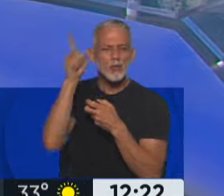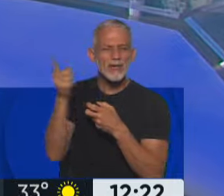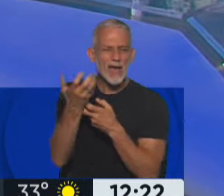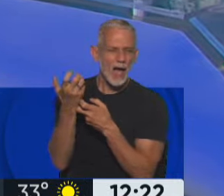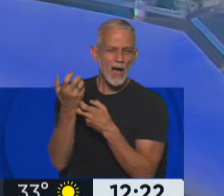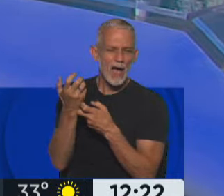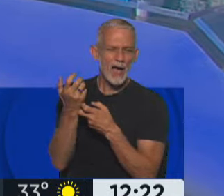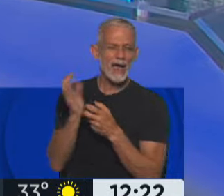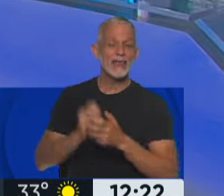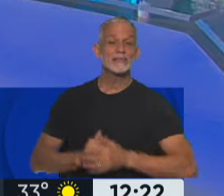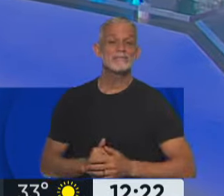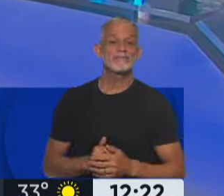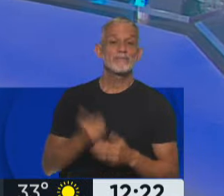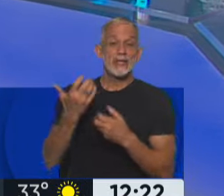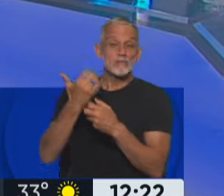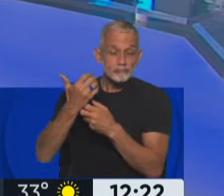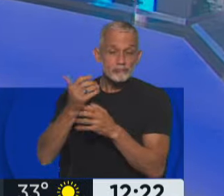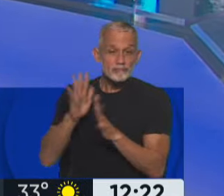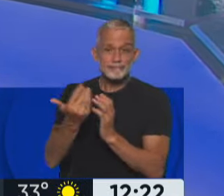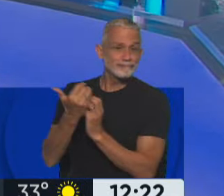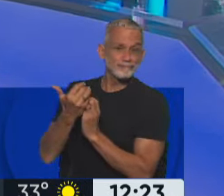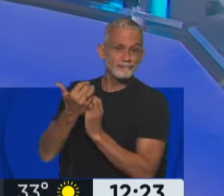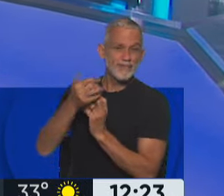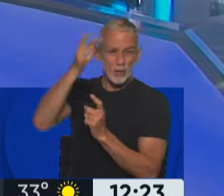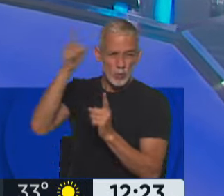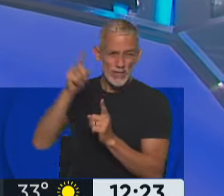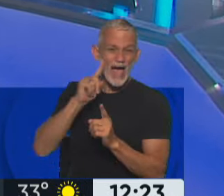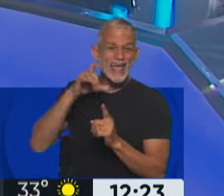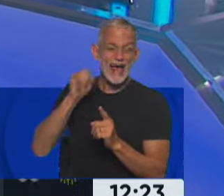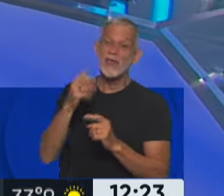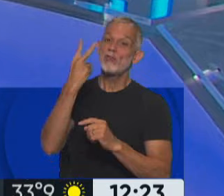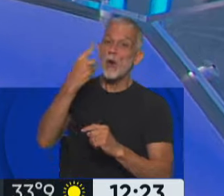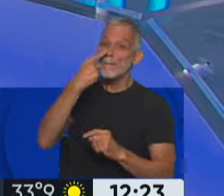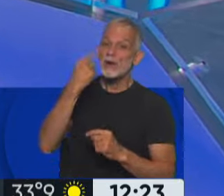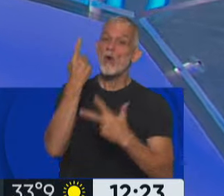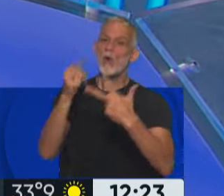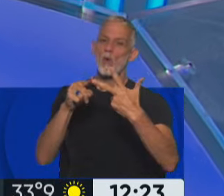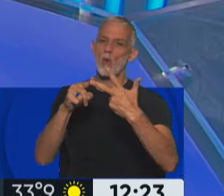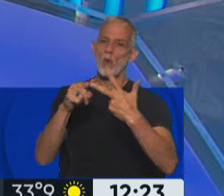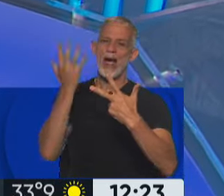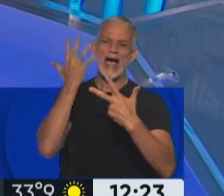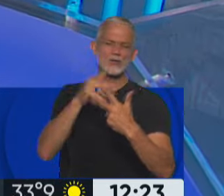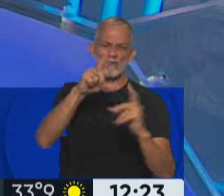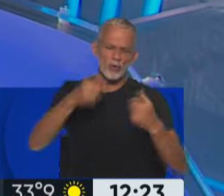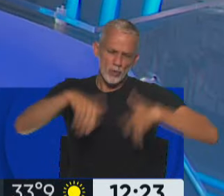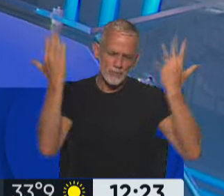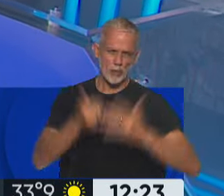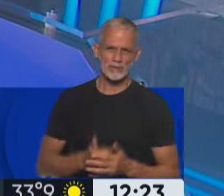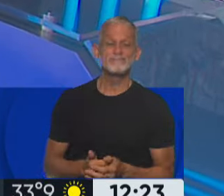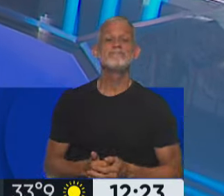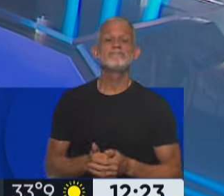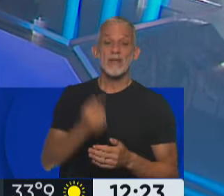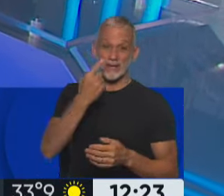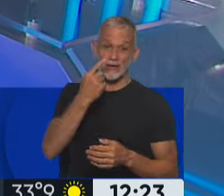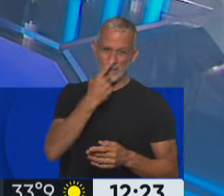Lama laborator los que se habían mencionado como reenes en Turquía eran perros y un gatito Más allá de la foto que usted meest los ch que nosotros